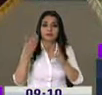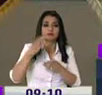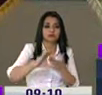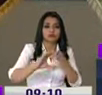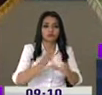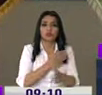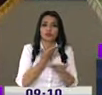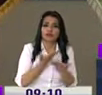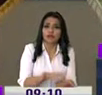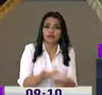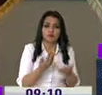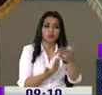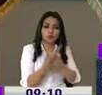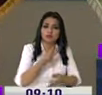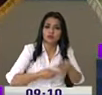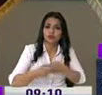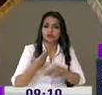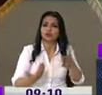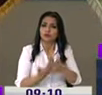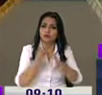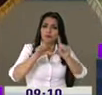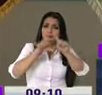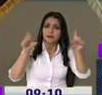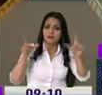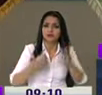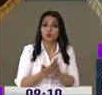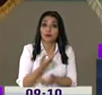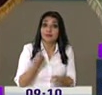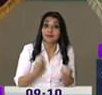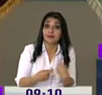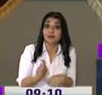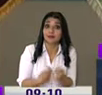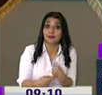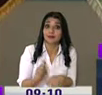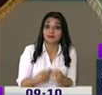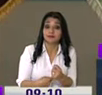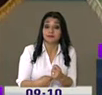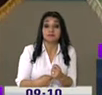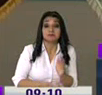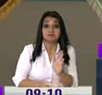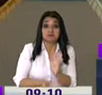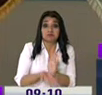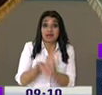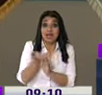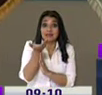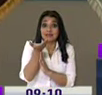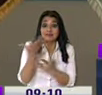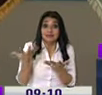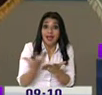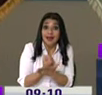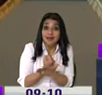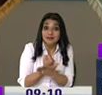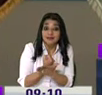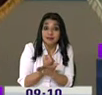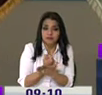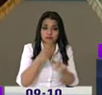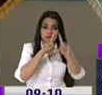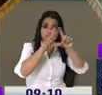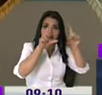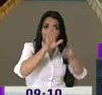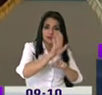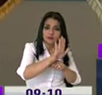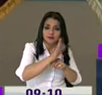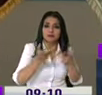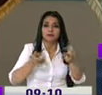producción, los nuevos negocios, las nuevas empresas, las nuevas ventas, las ganancias, tanto de las